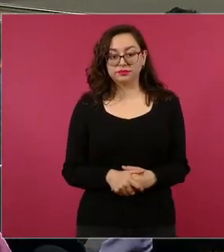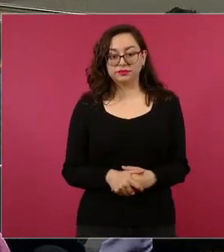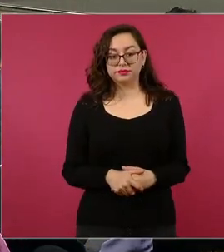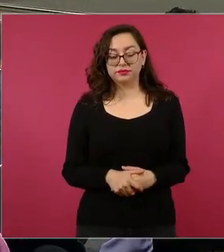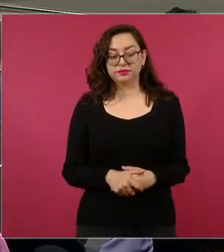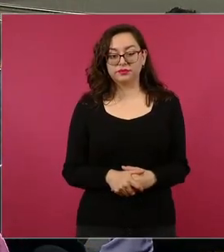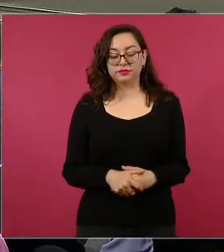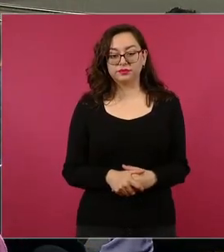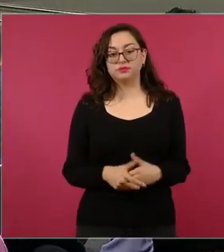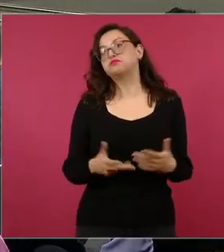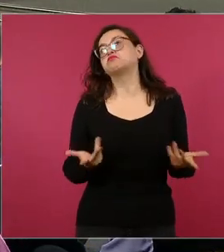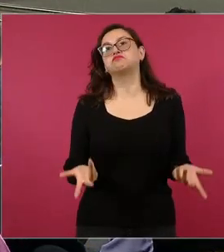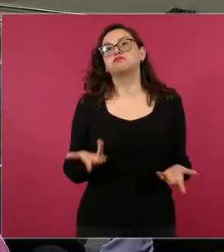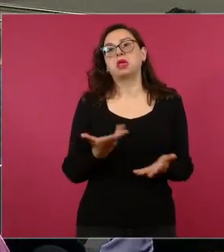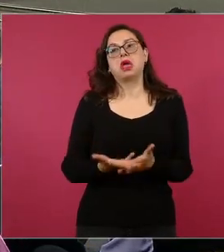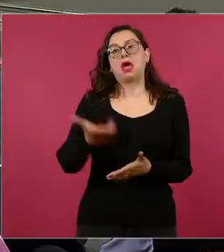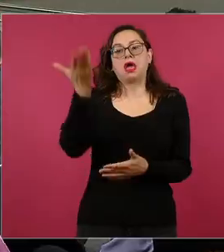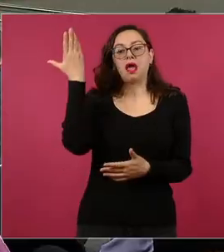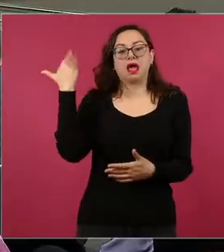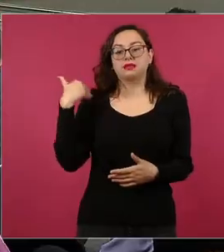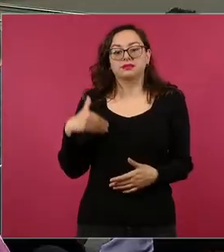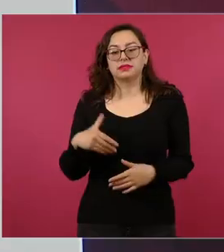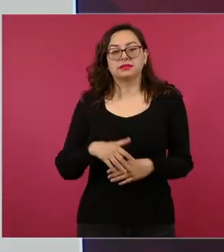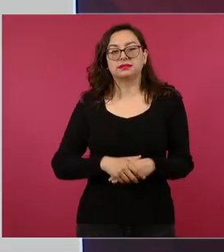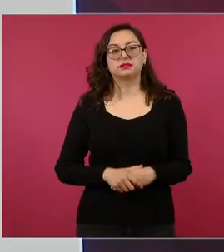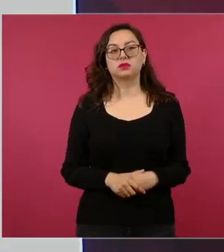Una obra que costaba